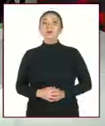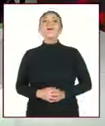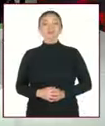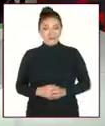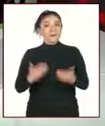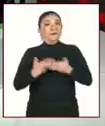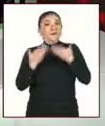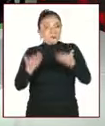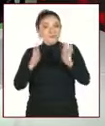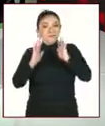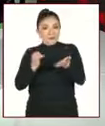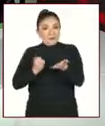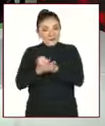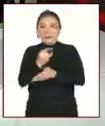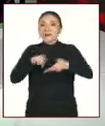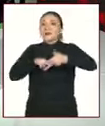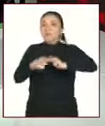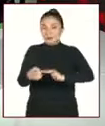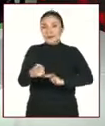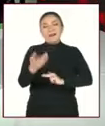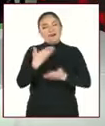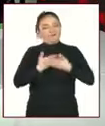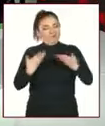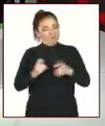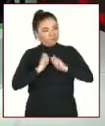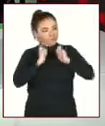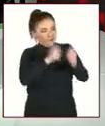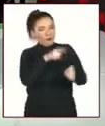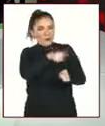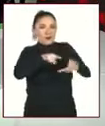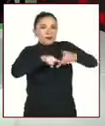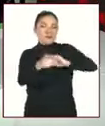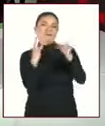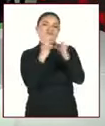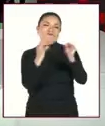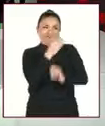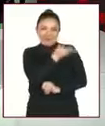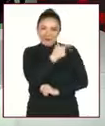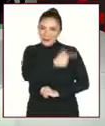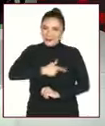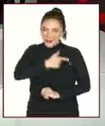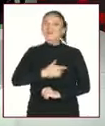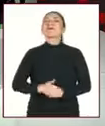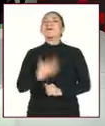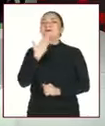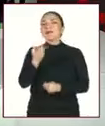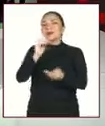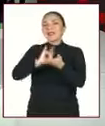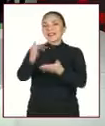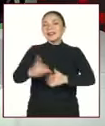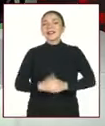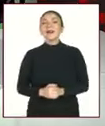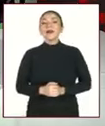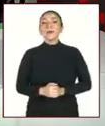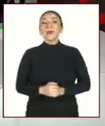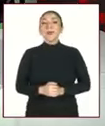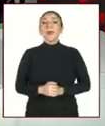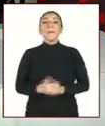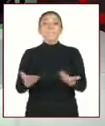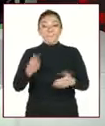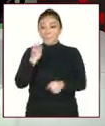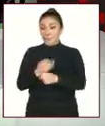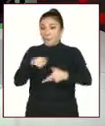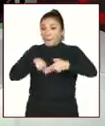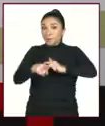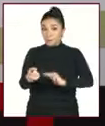Ahora sí es momento de iniciar, así que te cedo la palabra, Doris. Puedes comenzar cuando tú quieras. Bueno, muchas gracias. Bueno, para